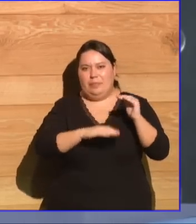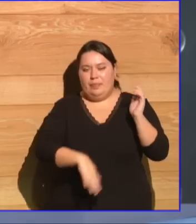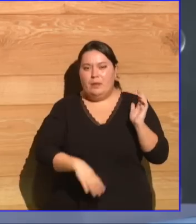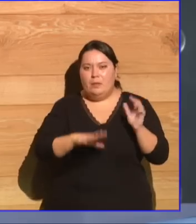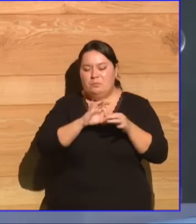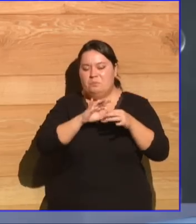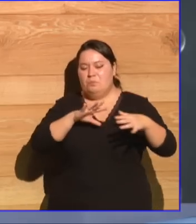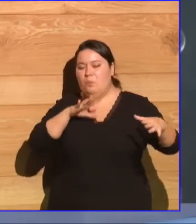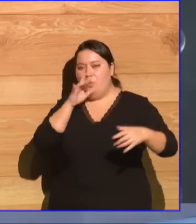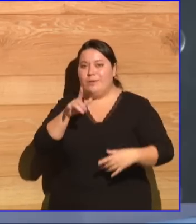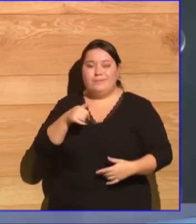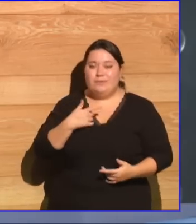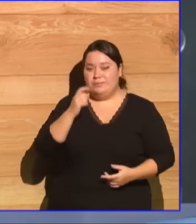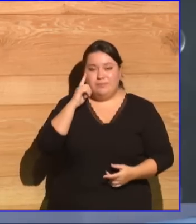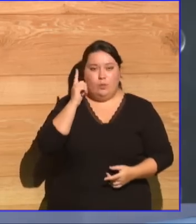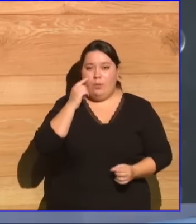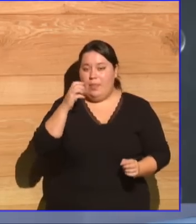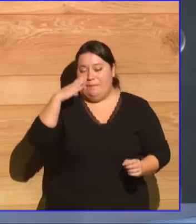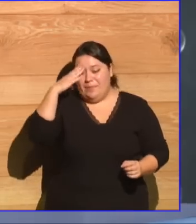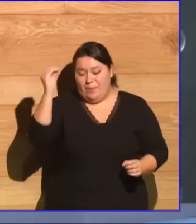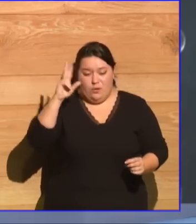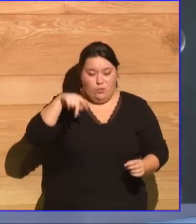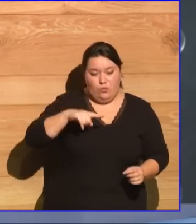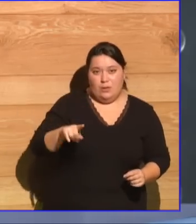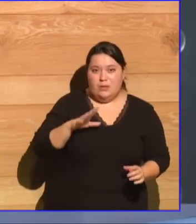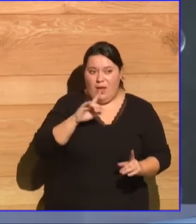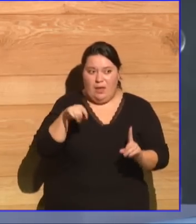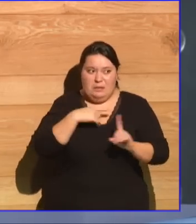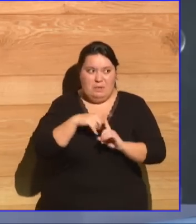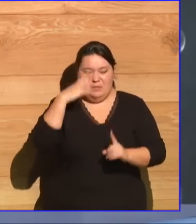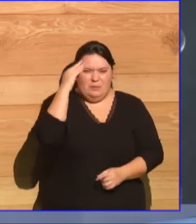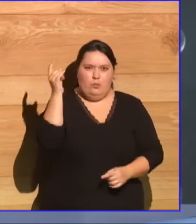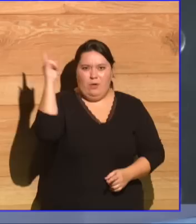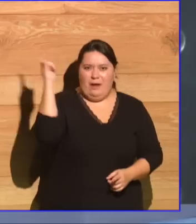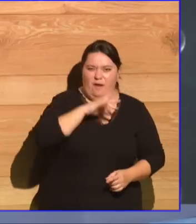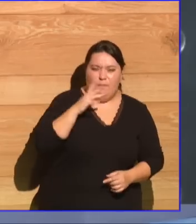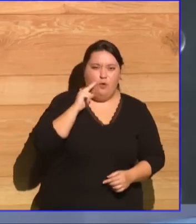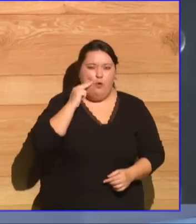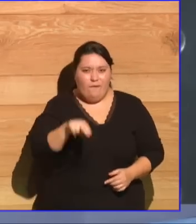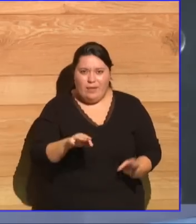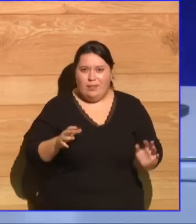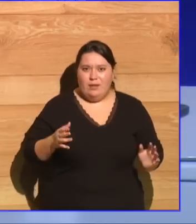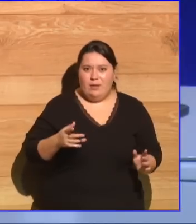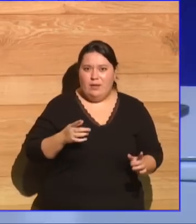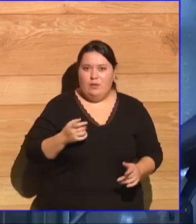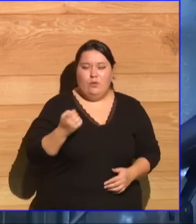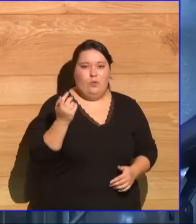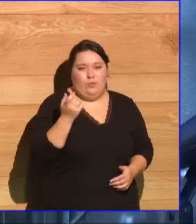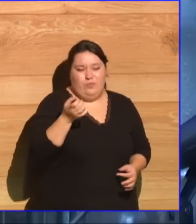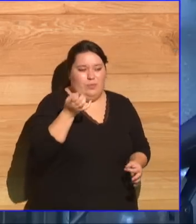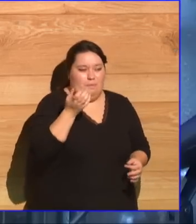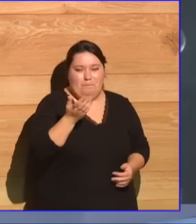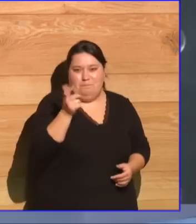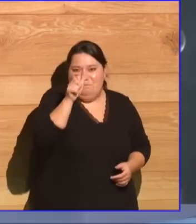cuenta de que él no era Peter Pan y que Peter Pan en realidad era un cabrón cobarde que no quería crecer. Y de hecho, Gentuza y asesino.